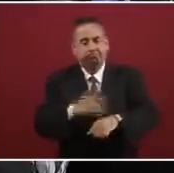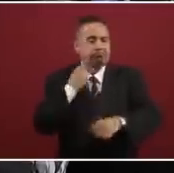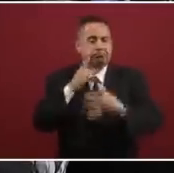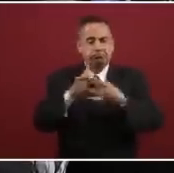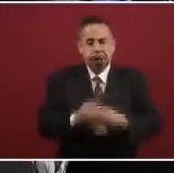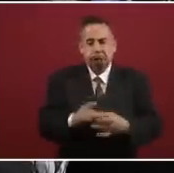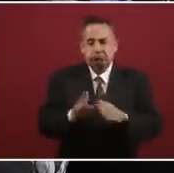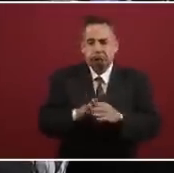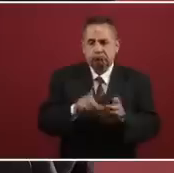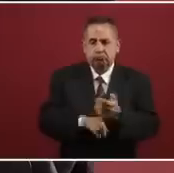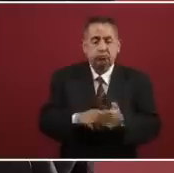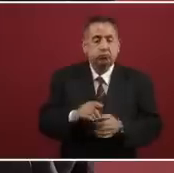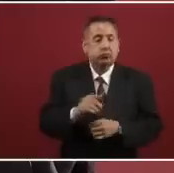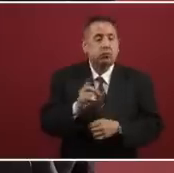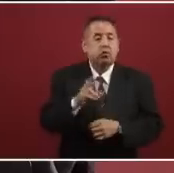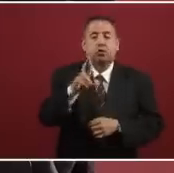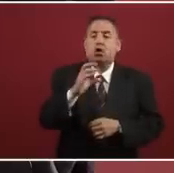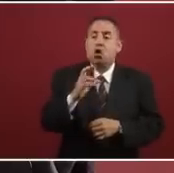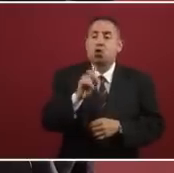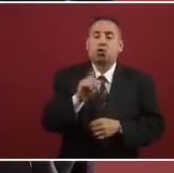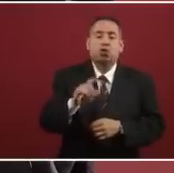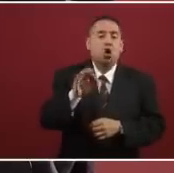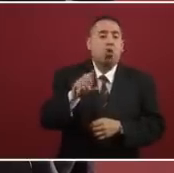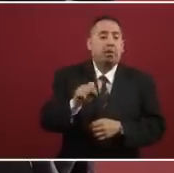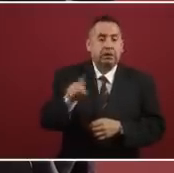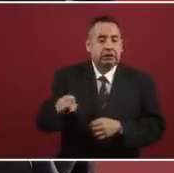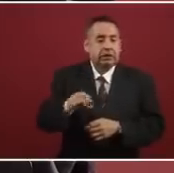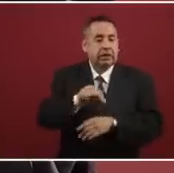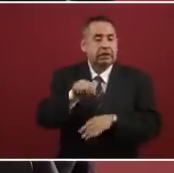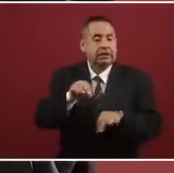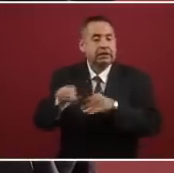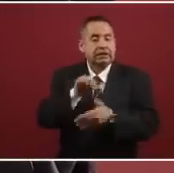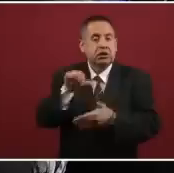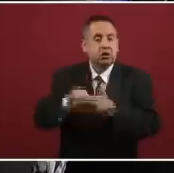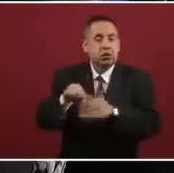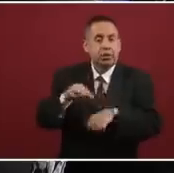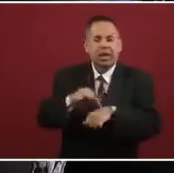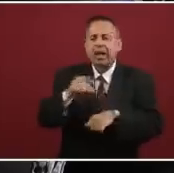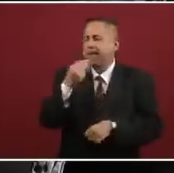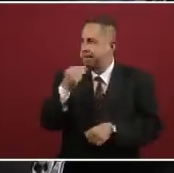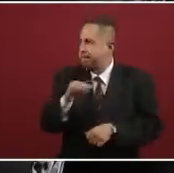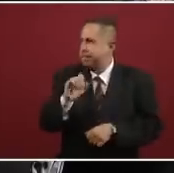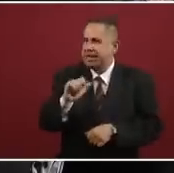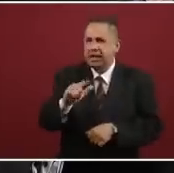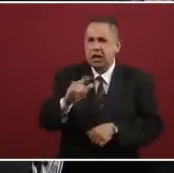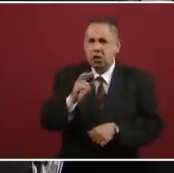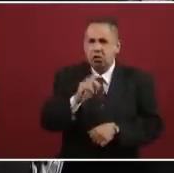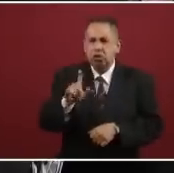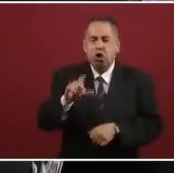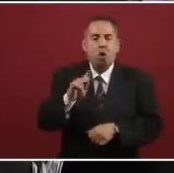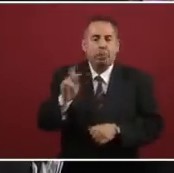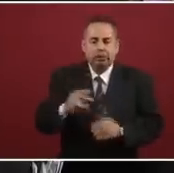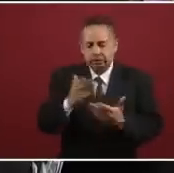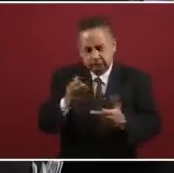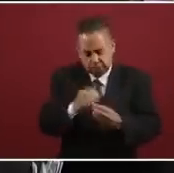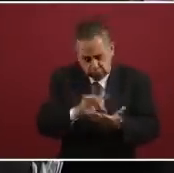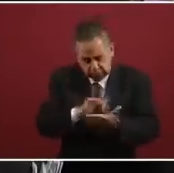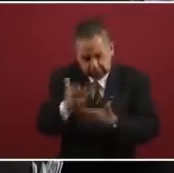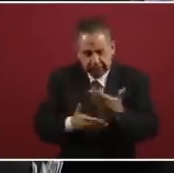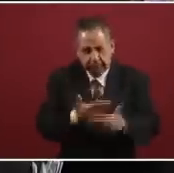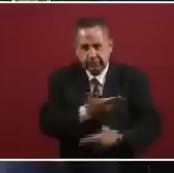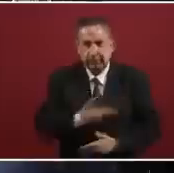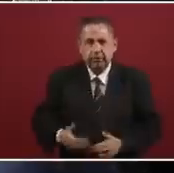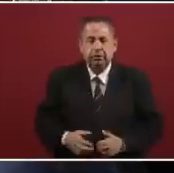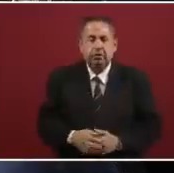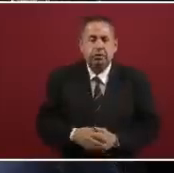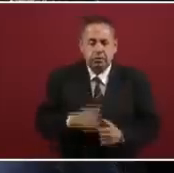Sí. El doctor Cruz López trabaja en el Centro Médico Nacional Siglo XXI, Miguel Cruz López, discípulo, sí, del doctor Comat. Gracias, señor presidente. Vamos a